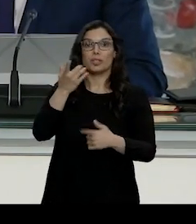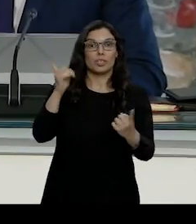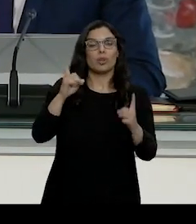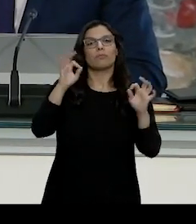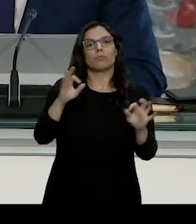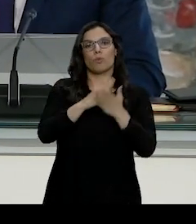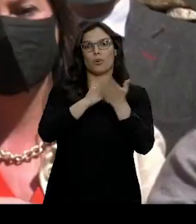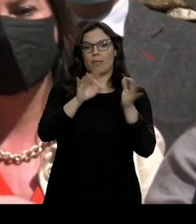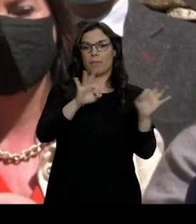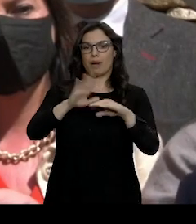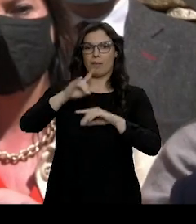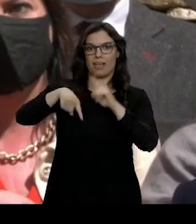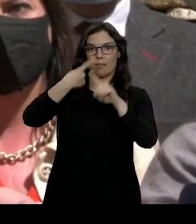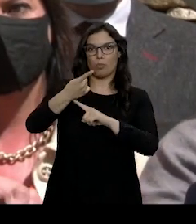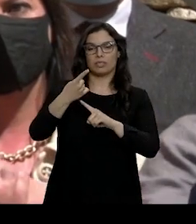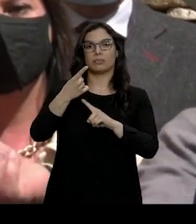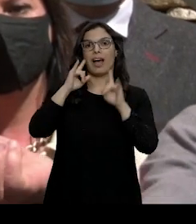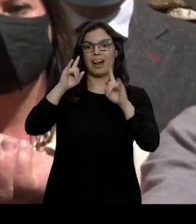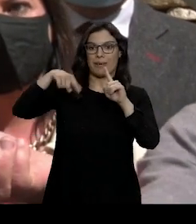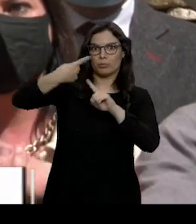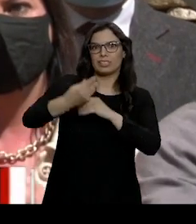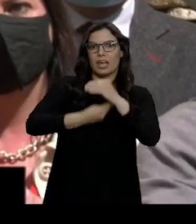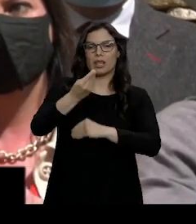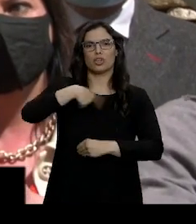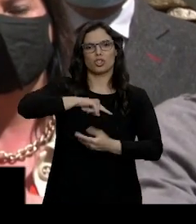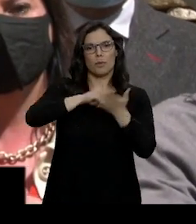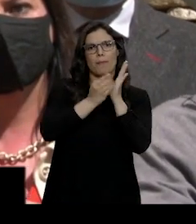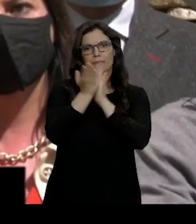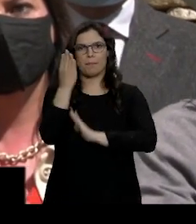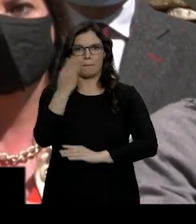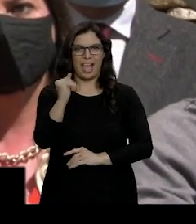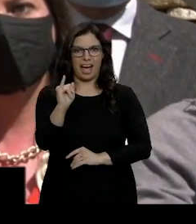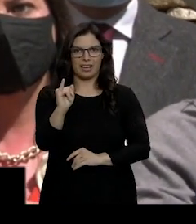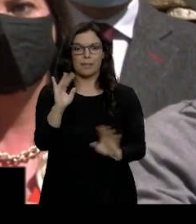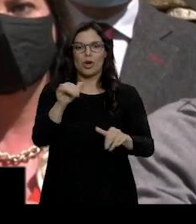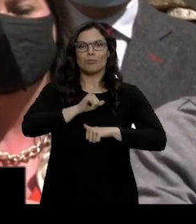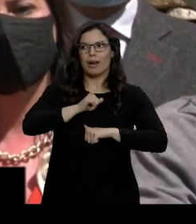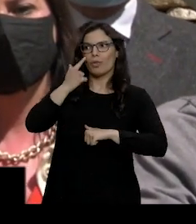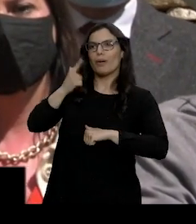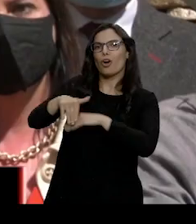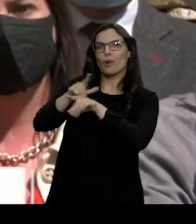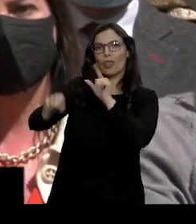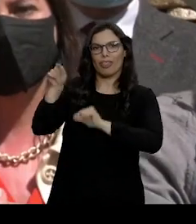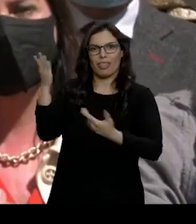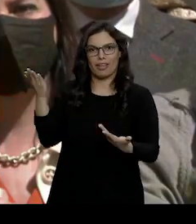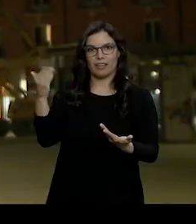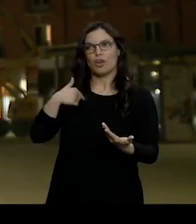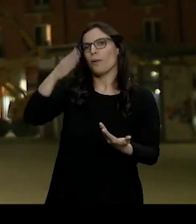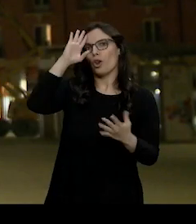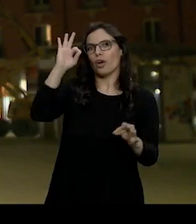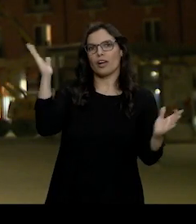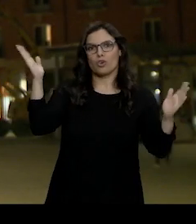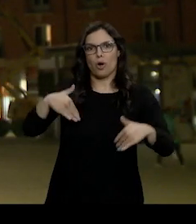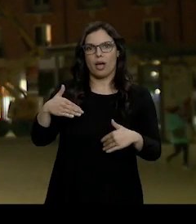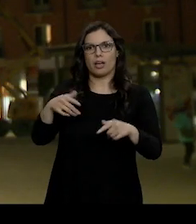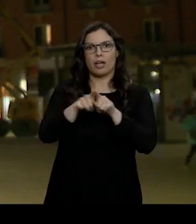del estado de alarma. Nosotros tenemos un plan B, pero estamos, insisto, esperando a que el Gobierno tome una decisión. Yo creo que no es muy sensato